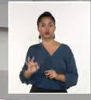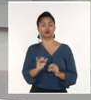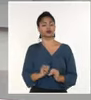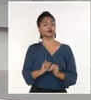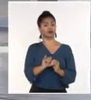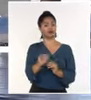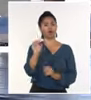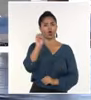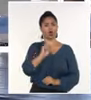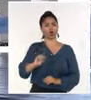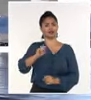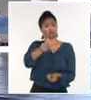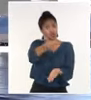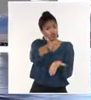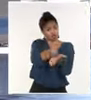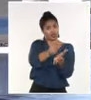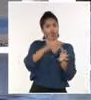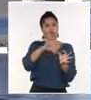sede.